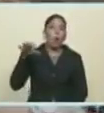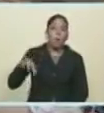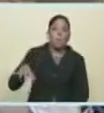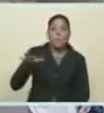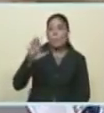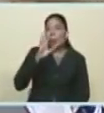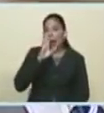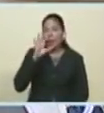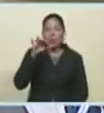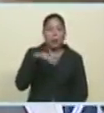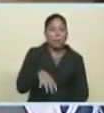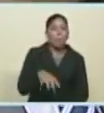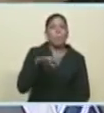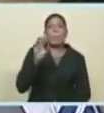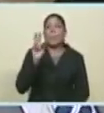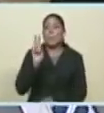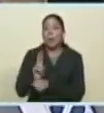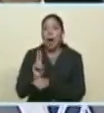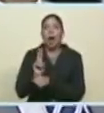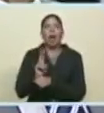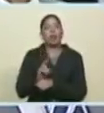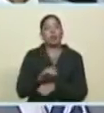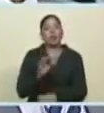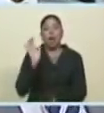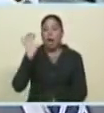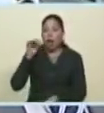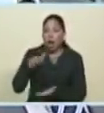Barinas, Vargas, Aragua,